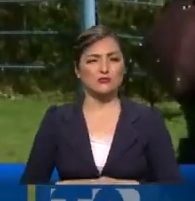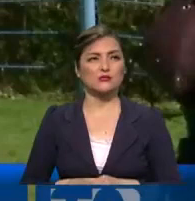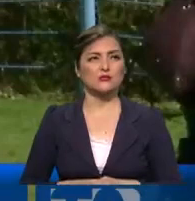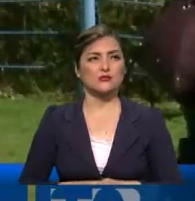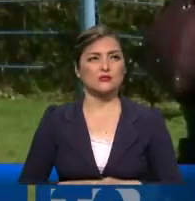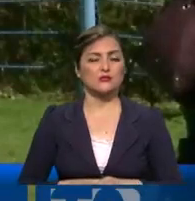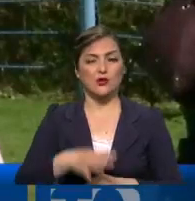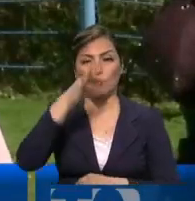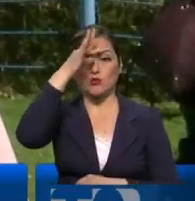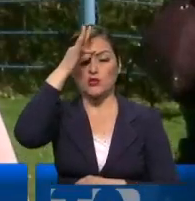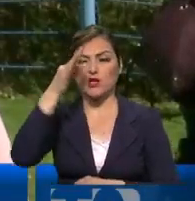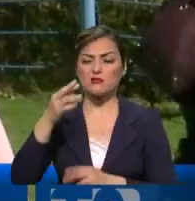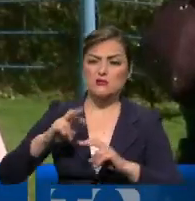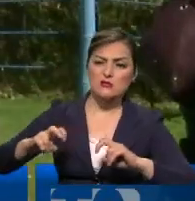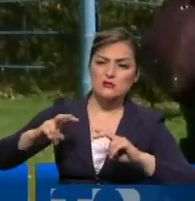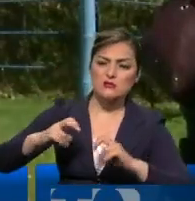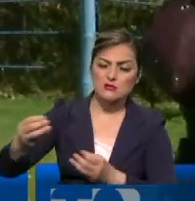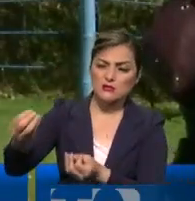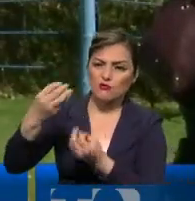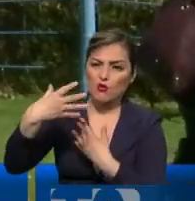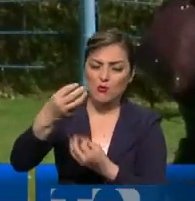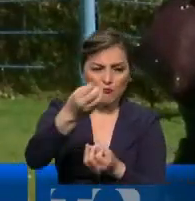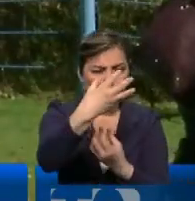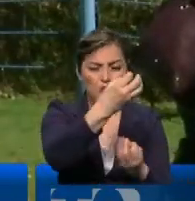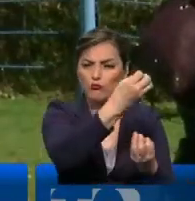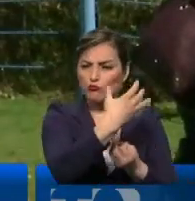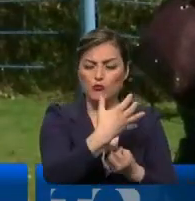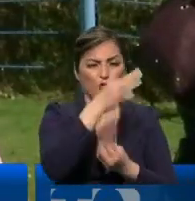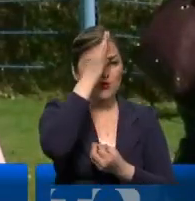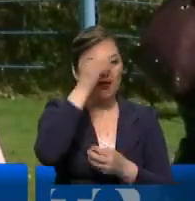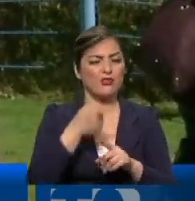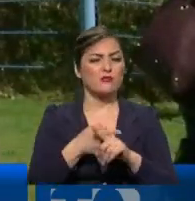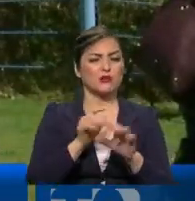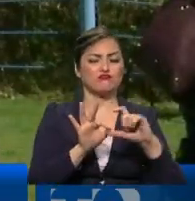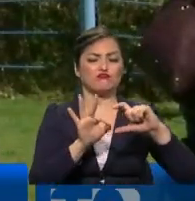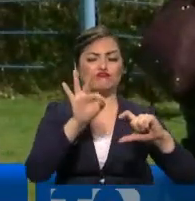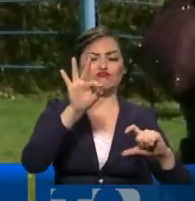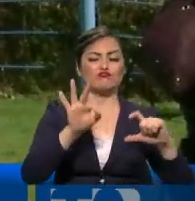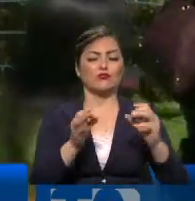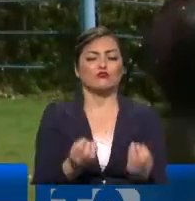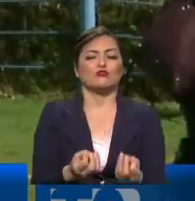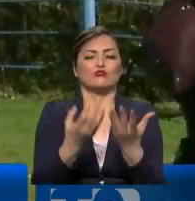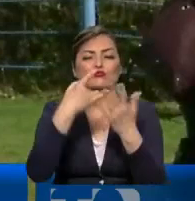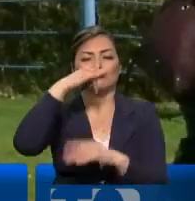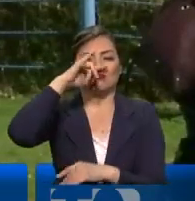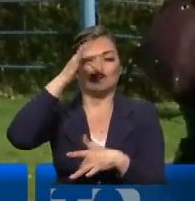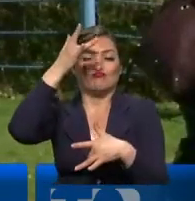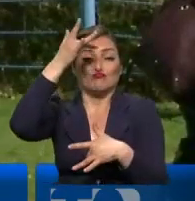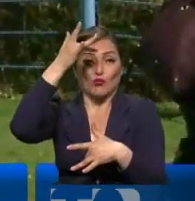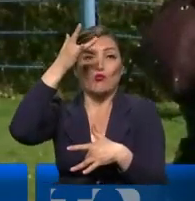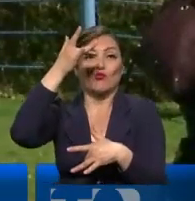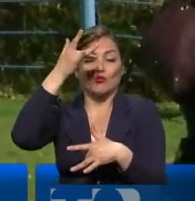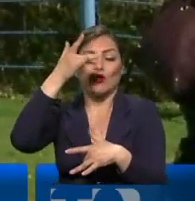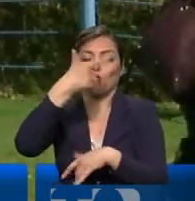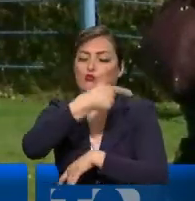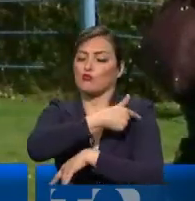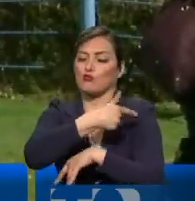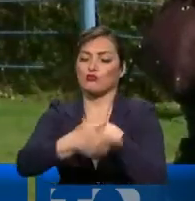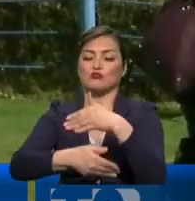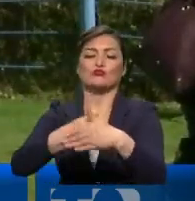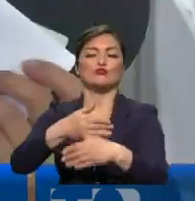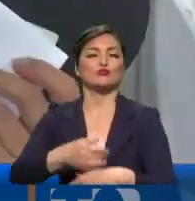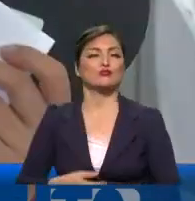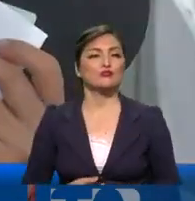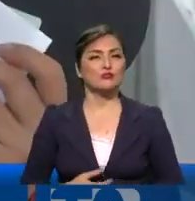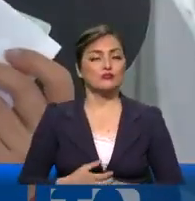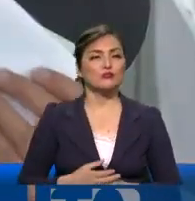los hospitales de tercer nivel en los cuales vamos a sacar estadísticas de cuántos niños tenemos para cumplir con el proceso de